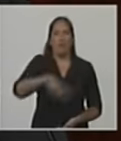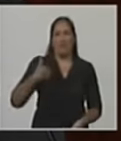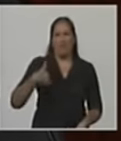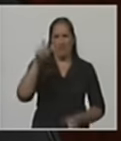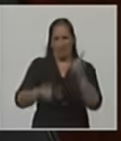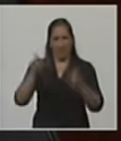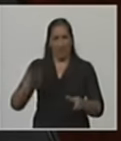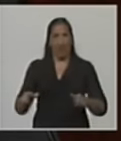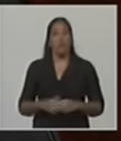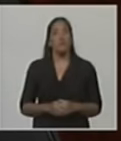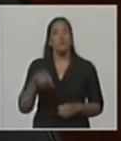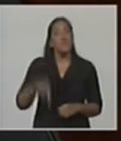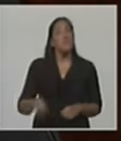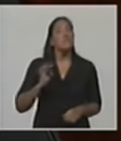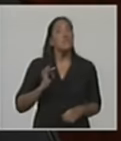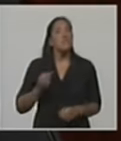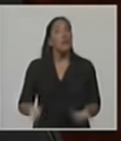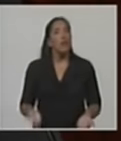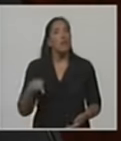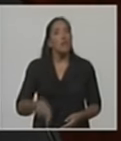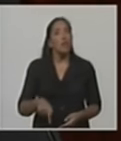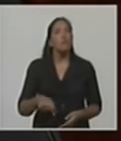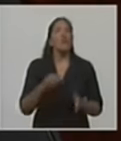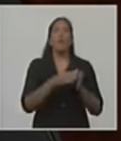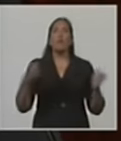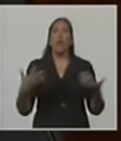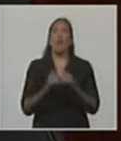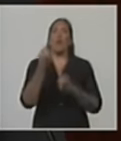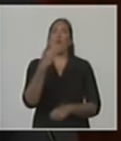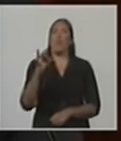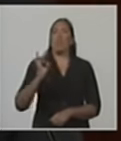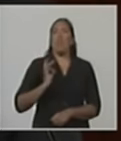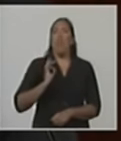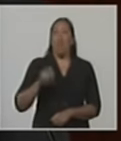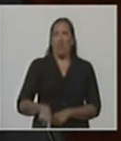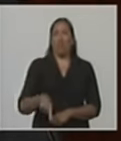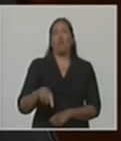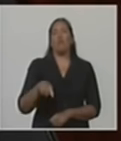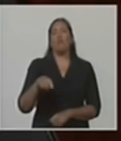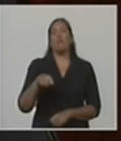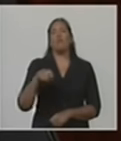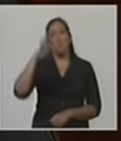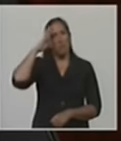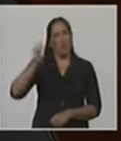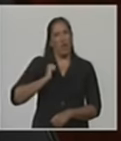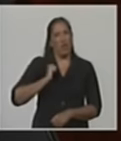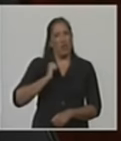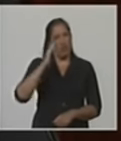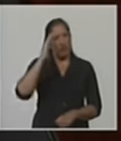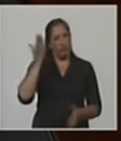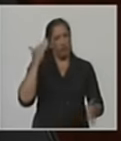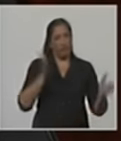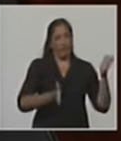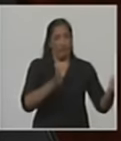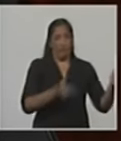Este año se cumplen 40 años del golpe militar. Un golpe que consolidó la época más